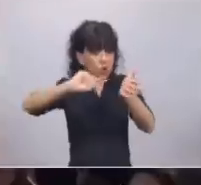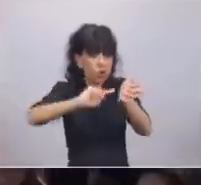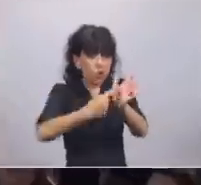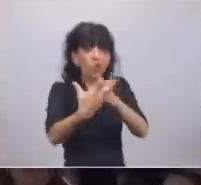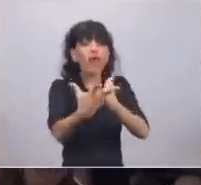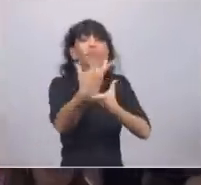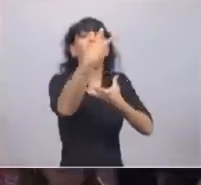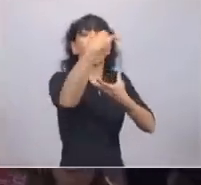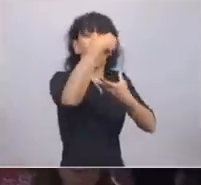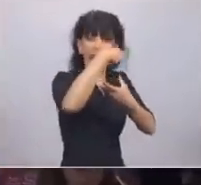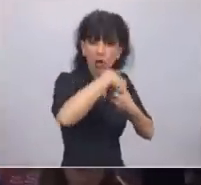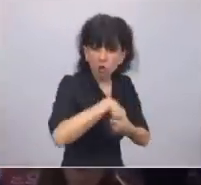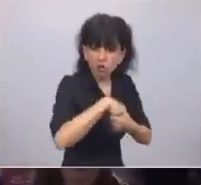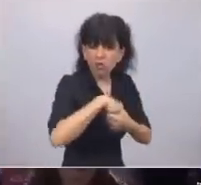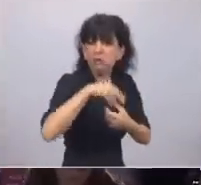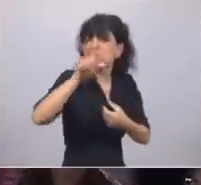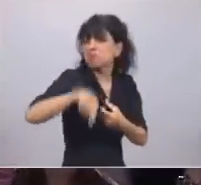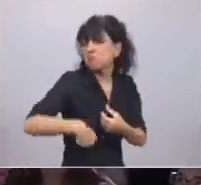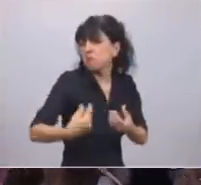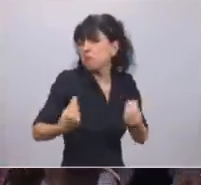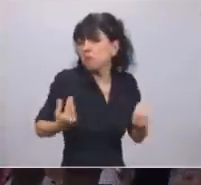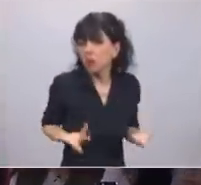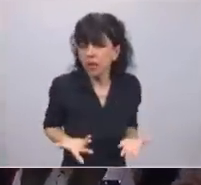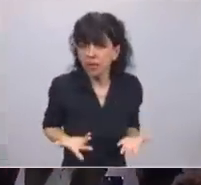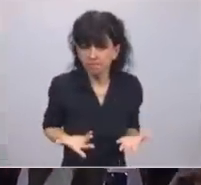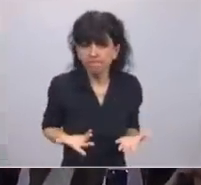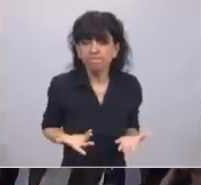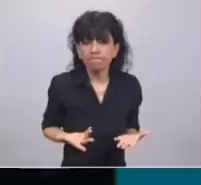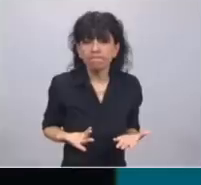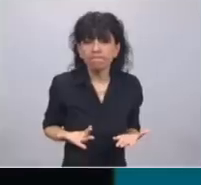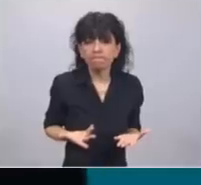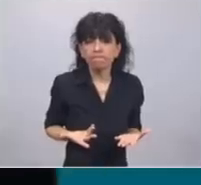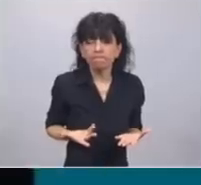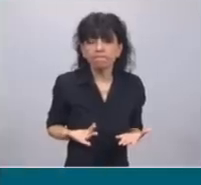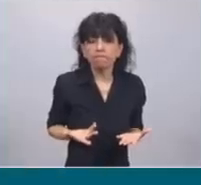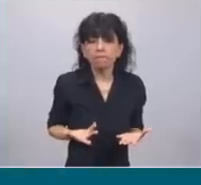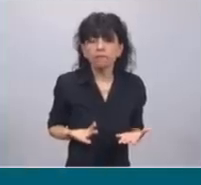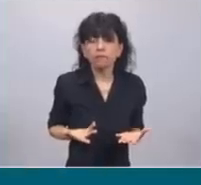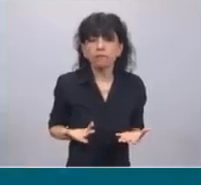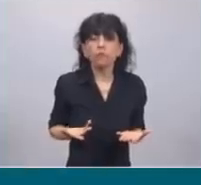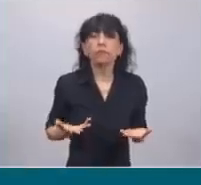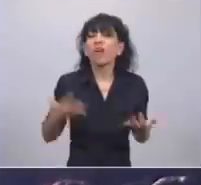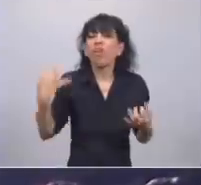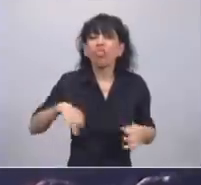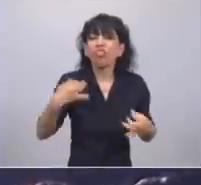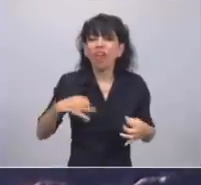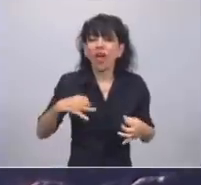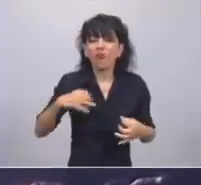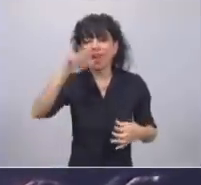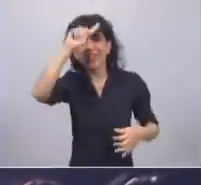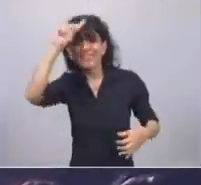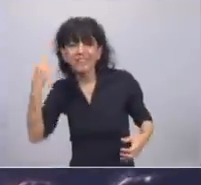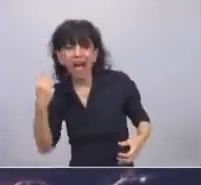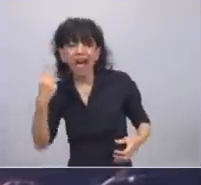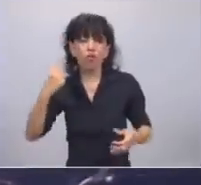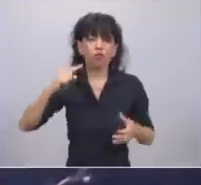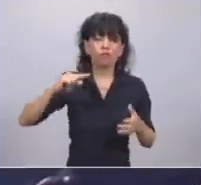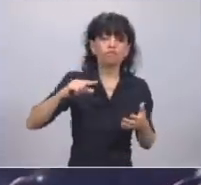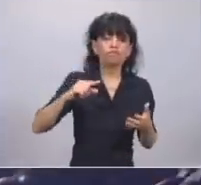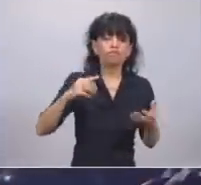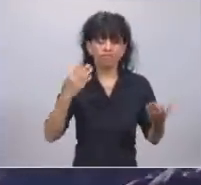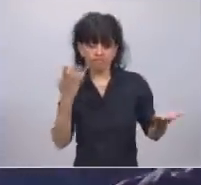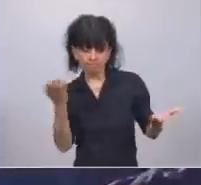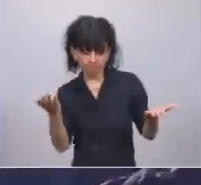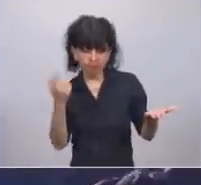inclusiva se construyen sobre la base de hacerle la vida más fácil a aquellos